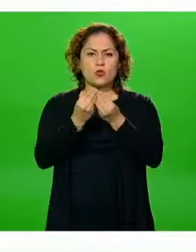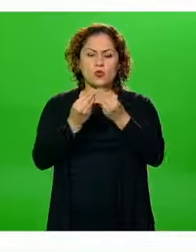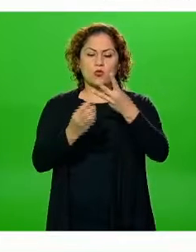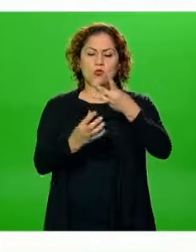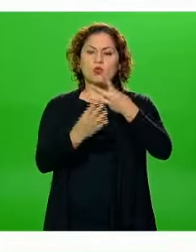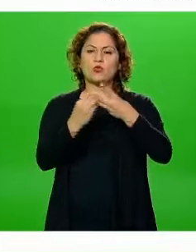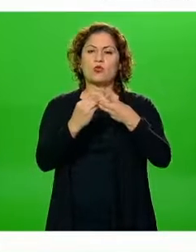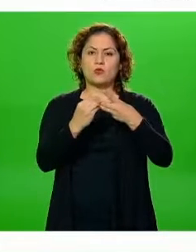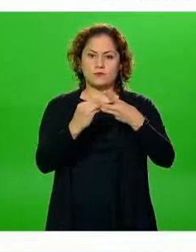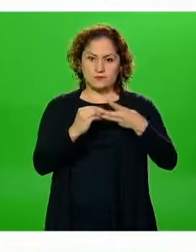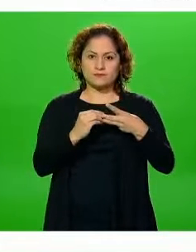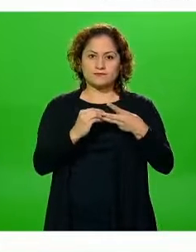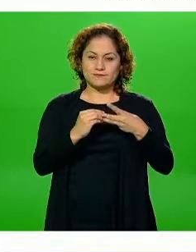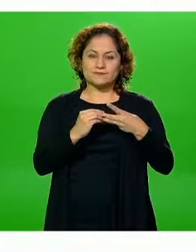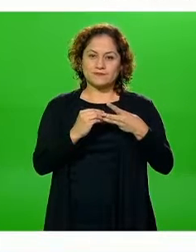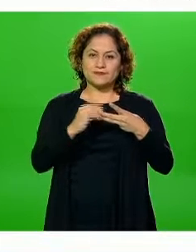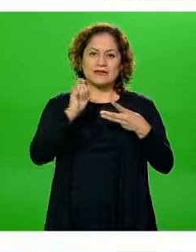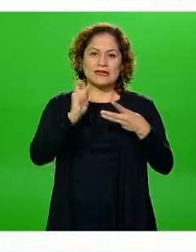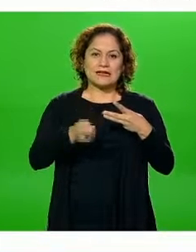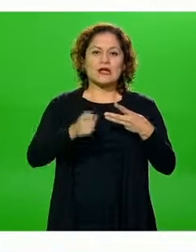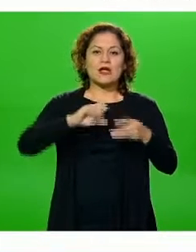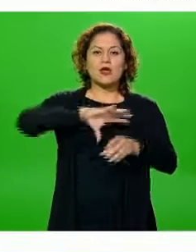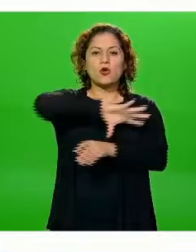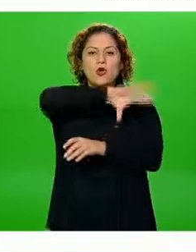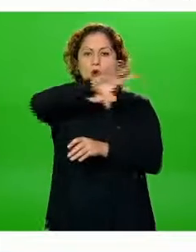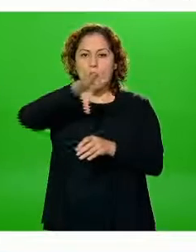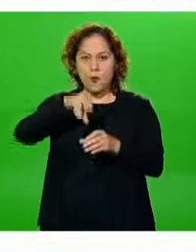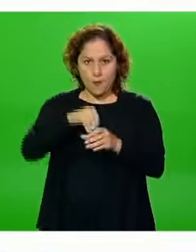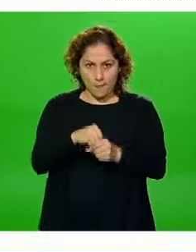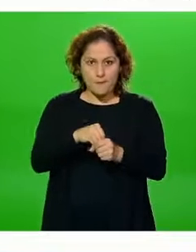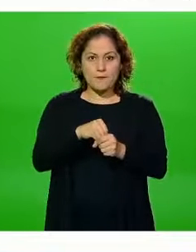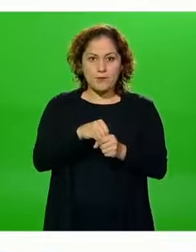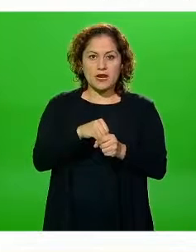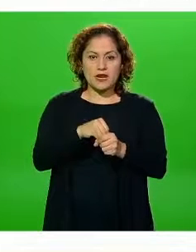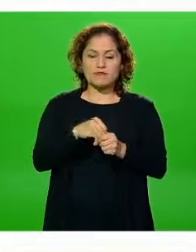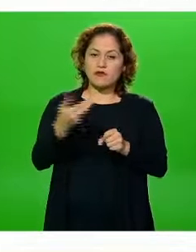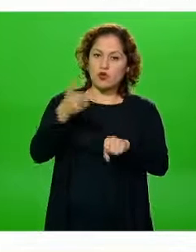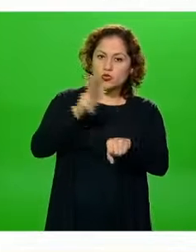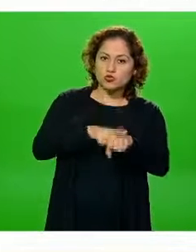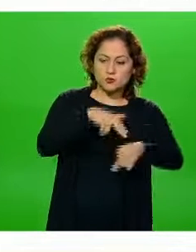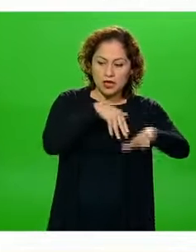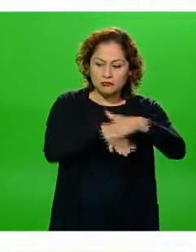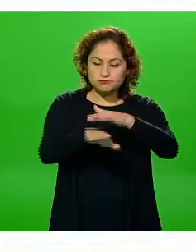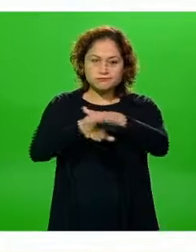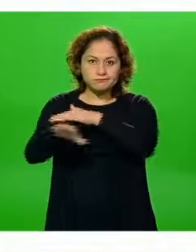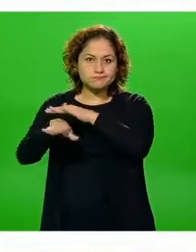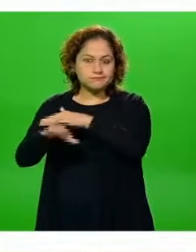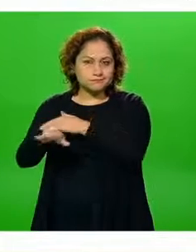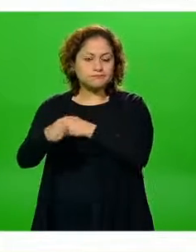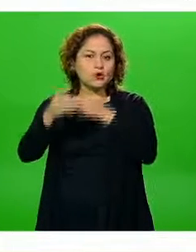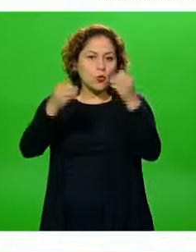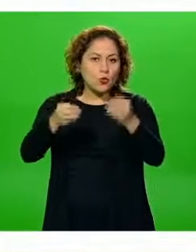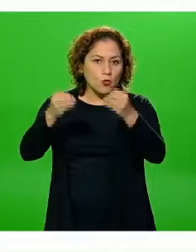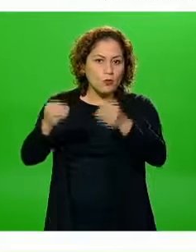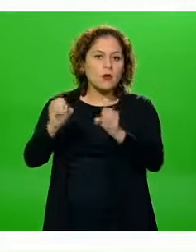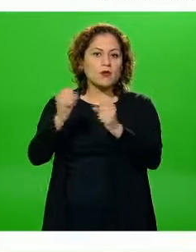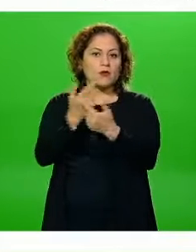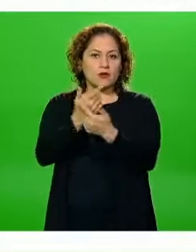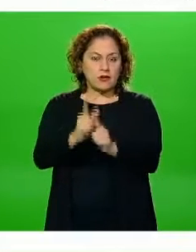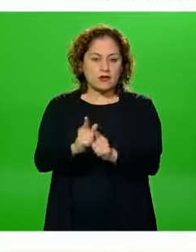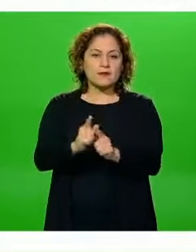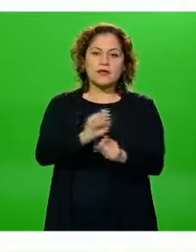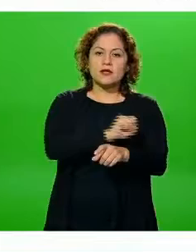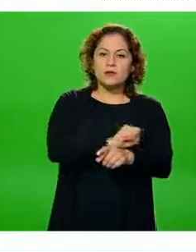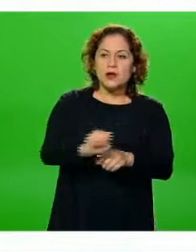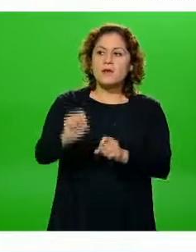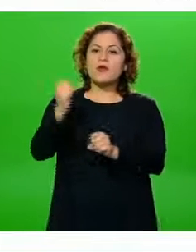con la línea roja, es decir, es la totalidad de camas para hospitalización que hay, tanto generales como con ventilador,